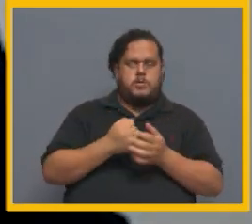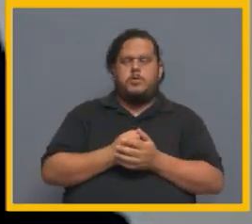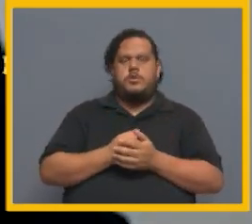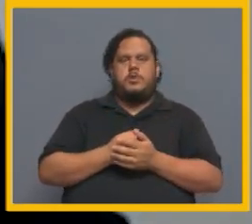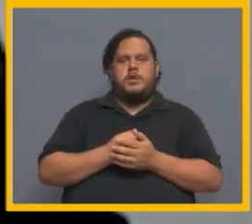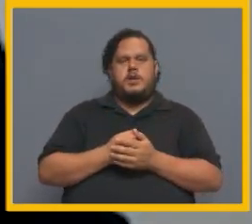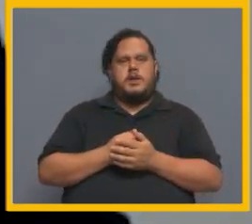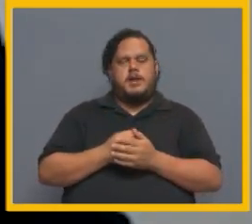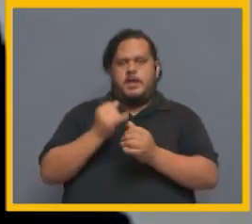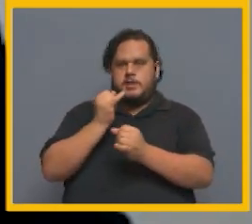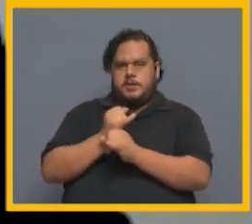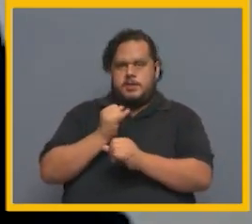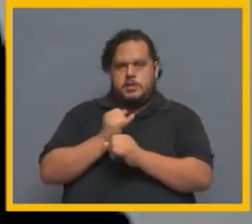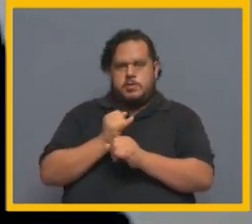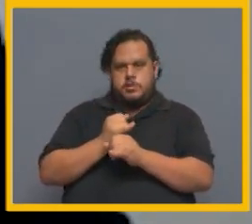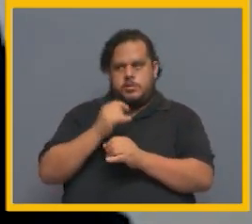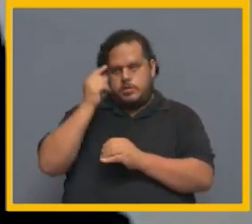entidades